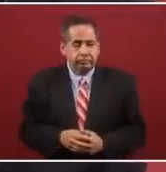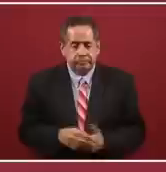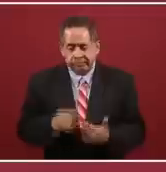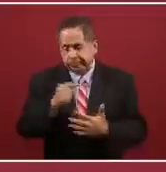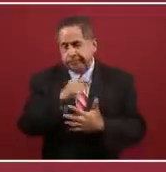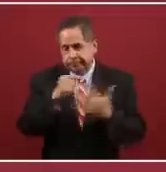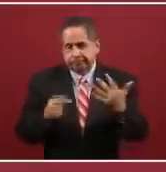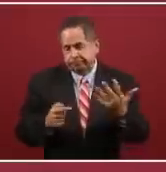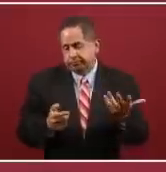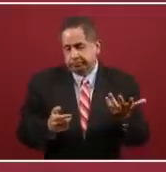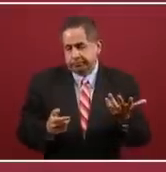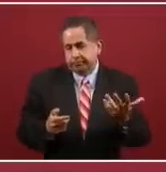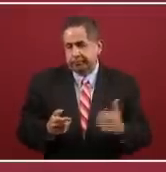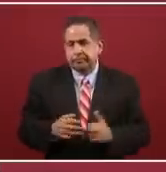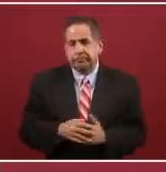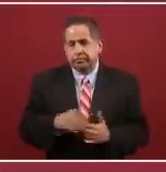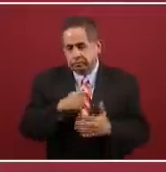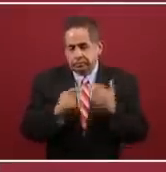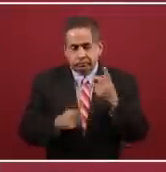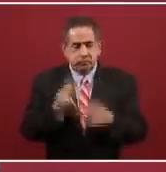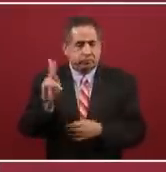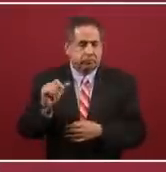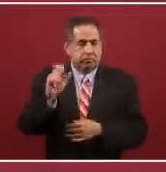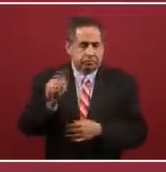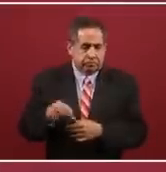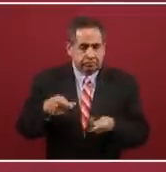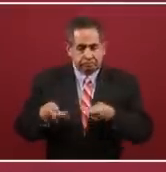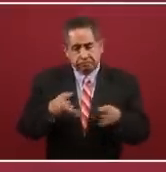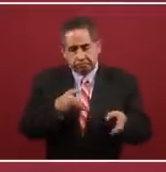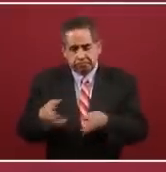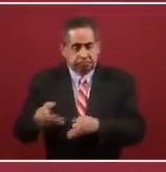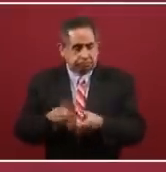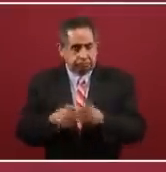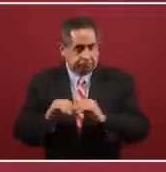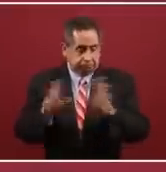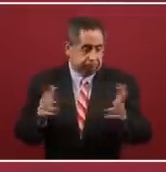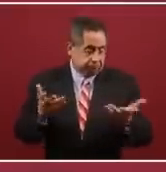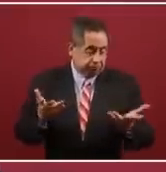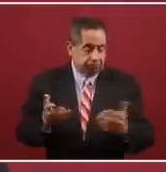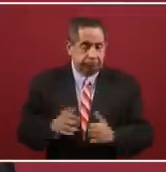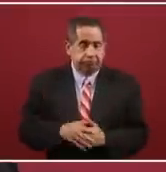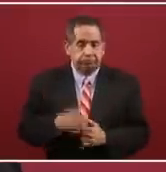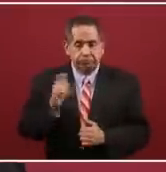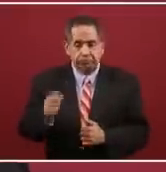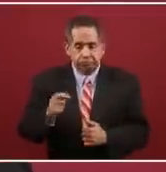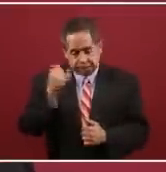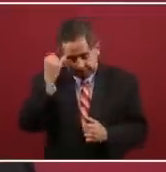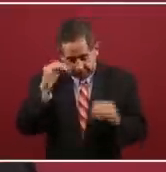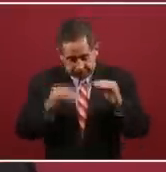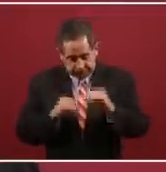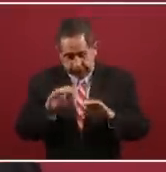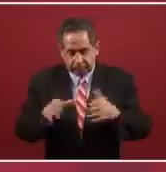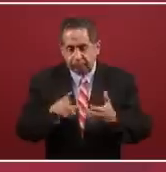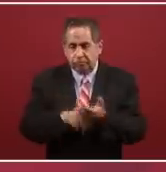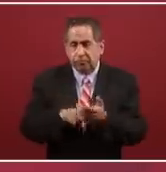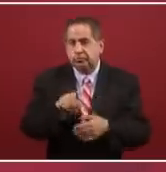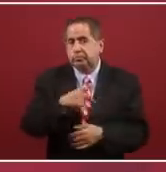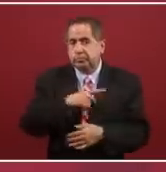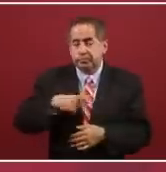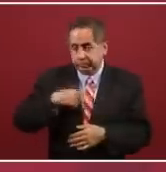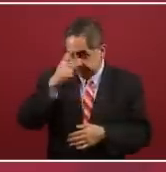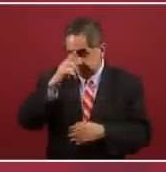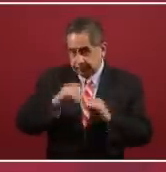Todo eso es un plan. Entonces, la implementación, además, debemos de